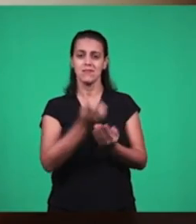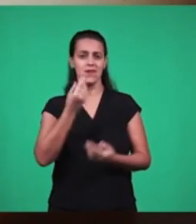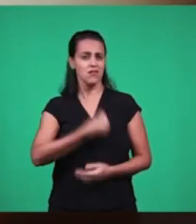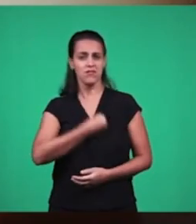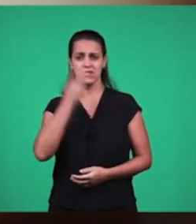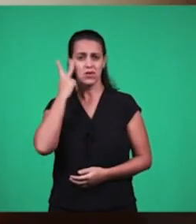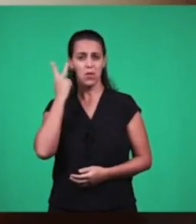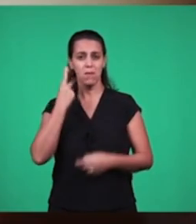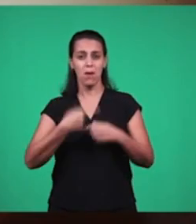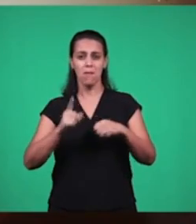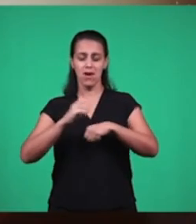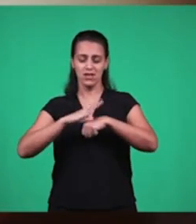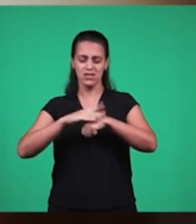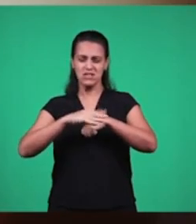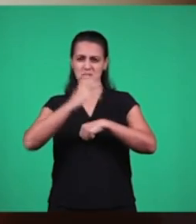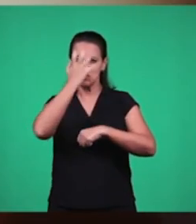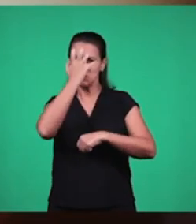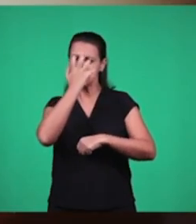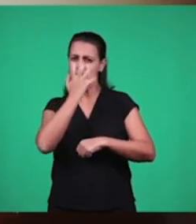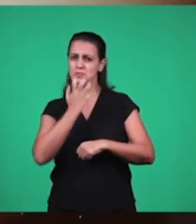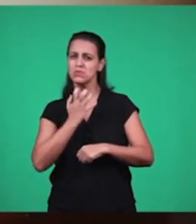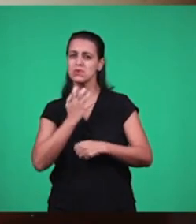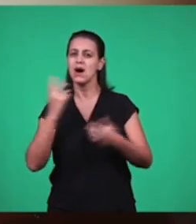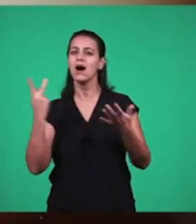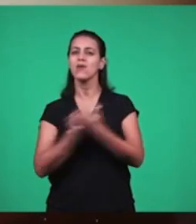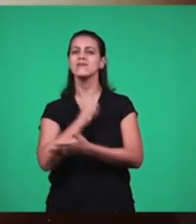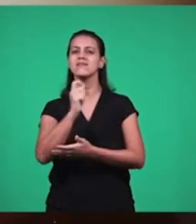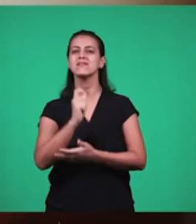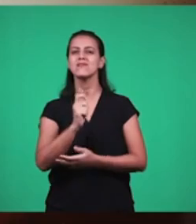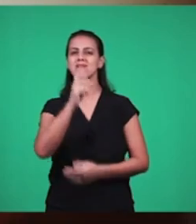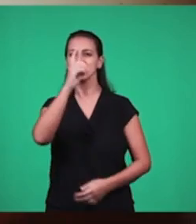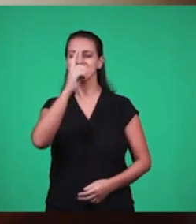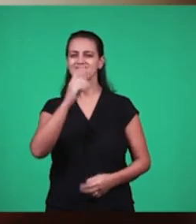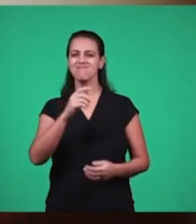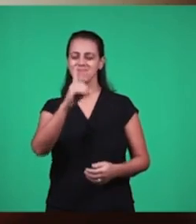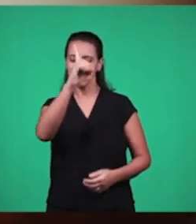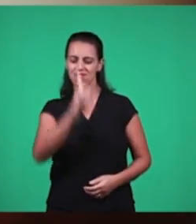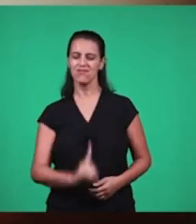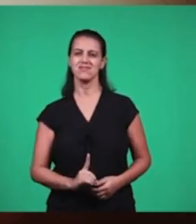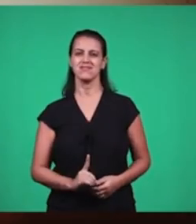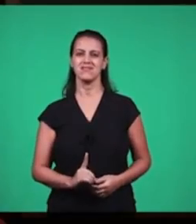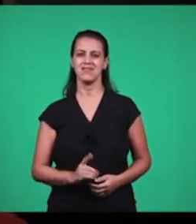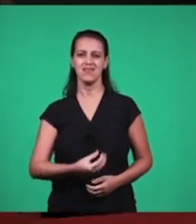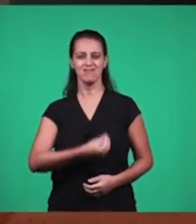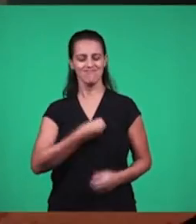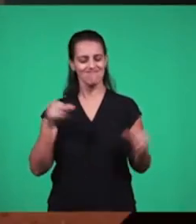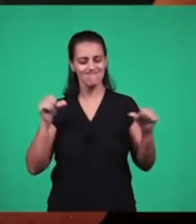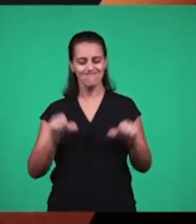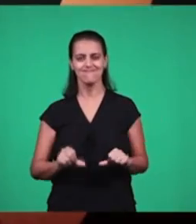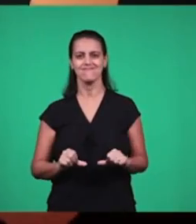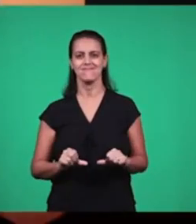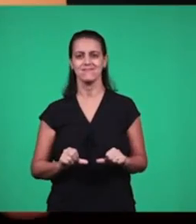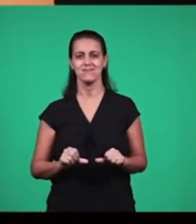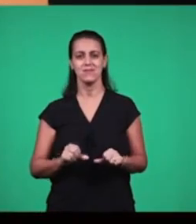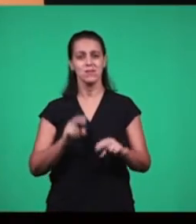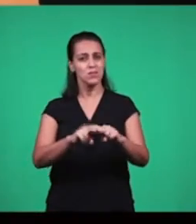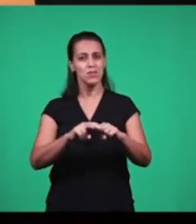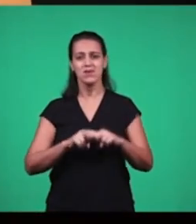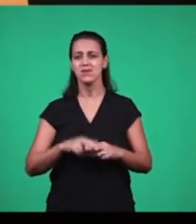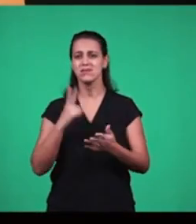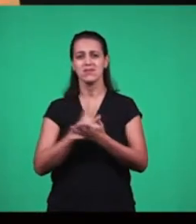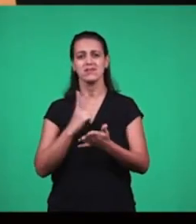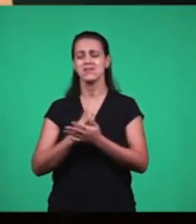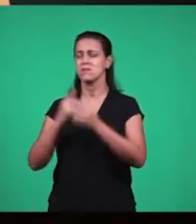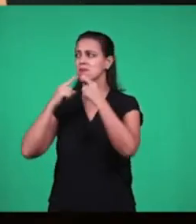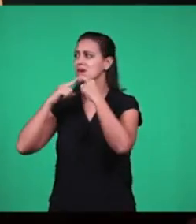grave enfermedad la dejó inválida por el resto de su vida. Por causa de su condición, Charlotte se quejaba de